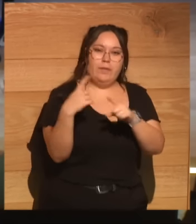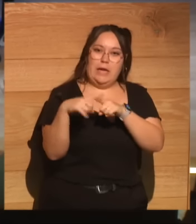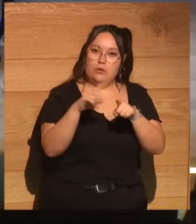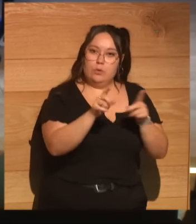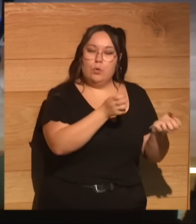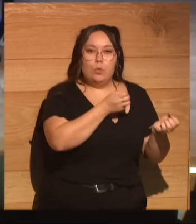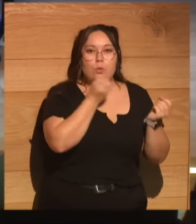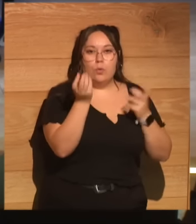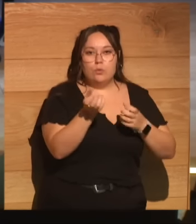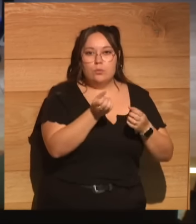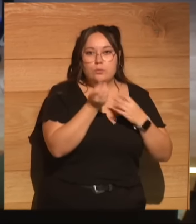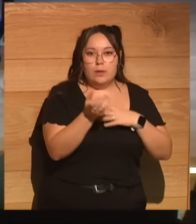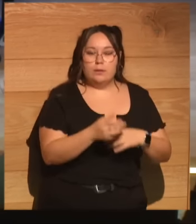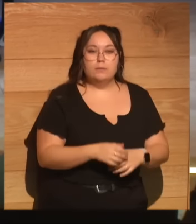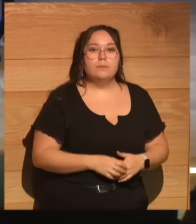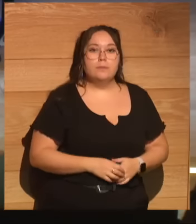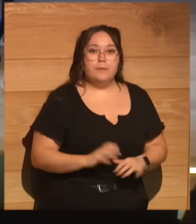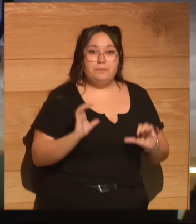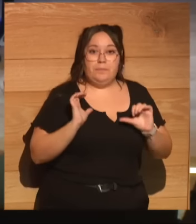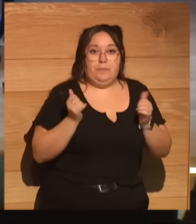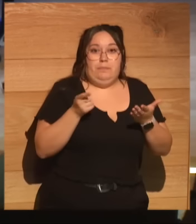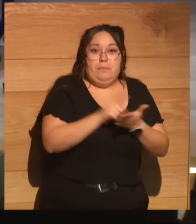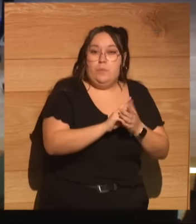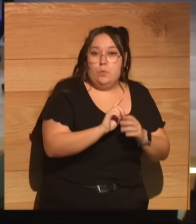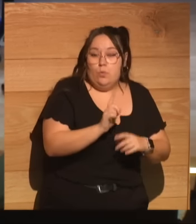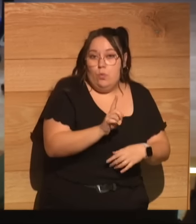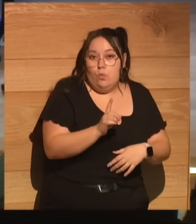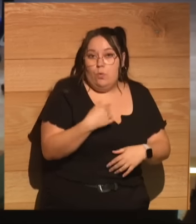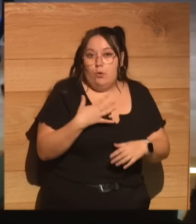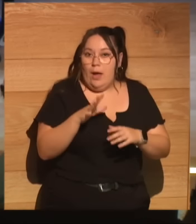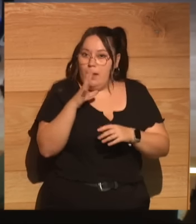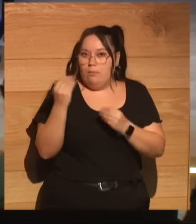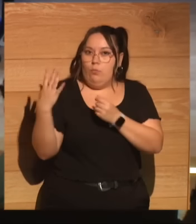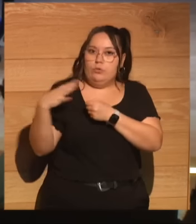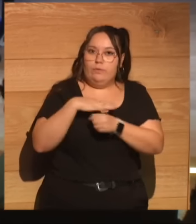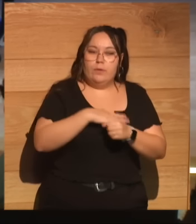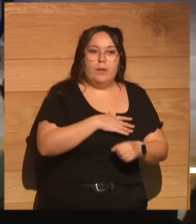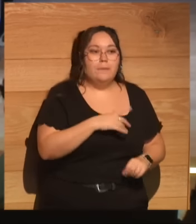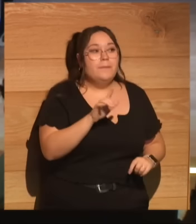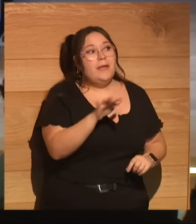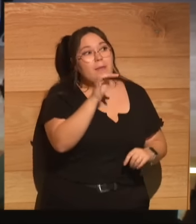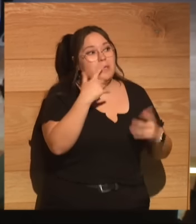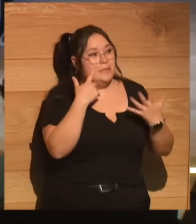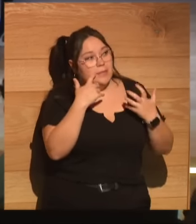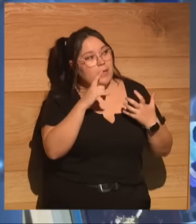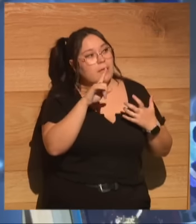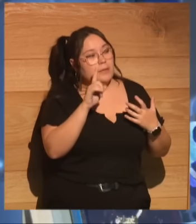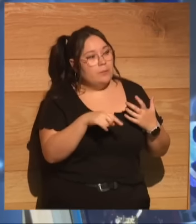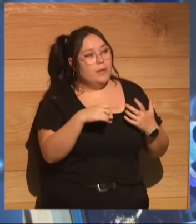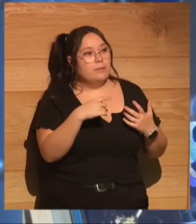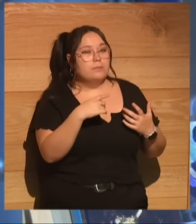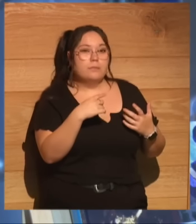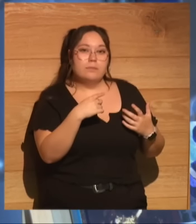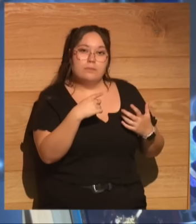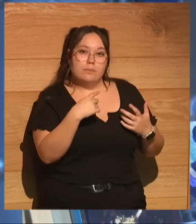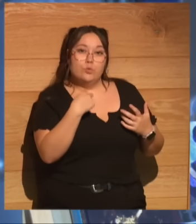cosas no de cero, ¿no? Porque le viene de mucha influencia. Y además no solo estéticamente, sino también tonalmente.